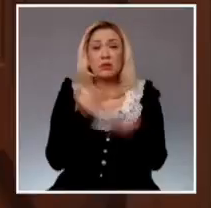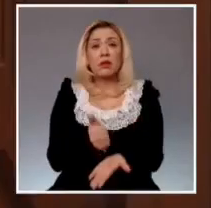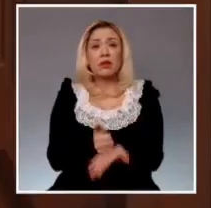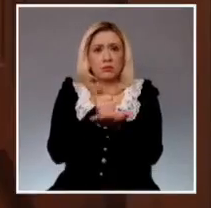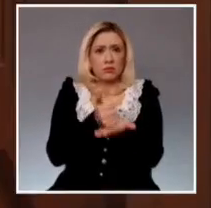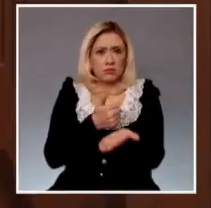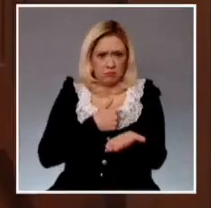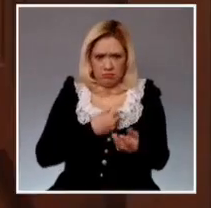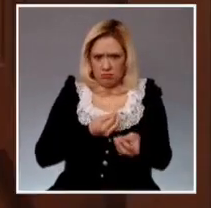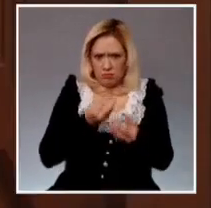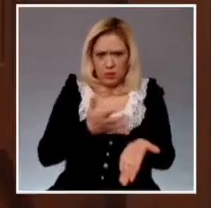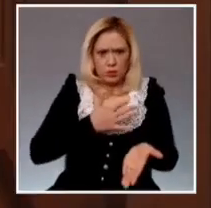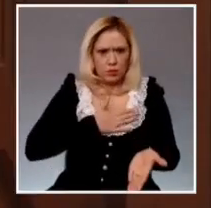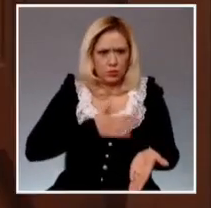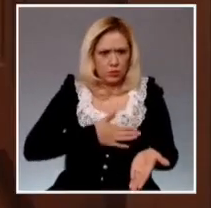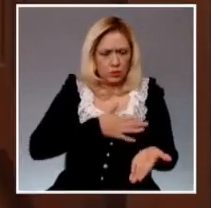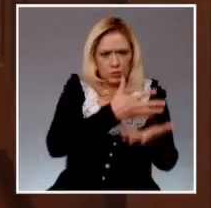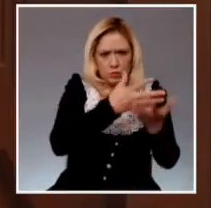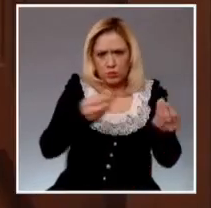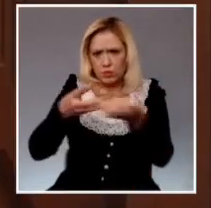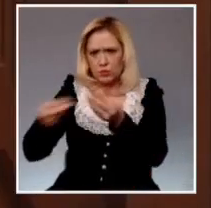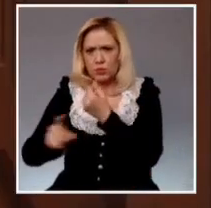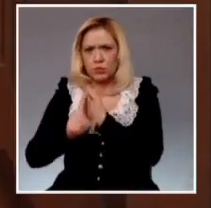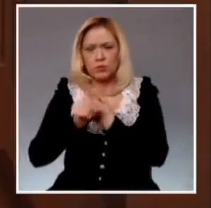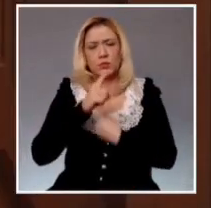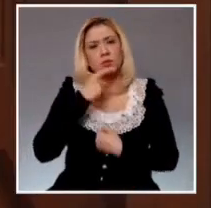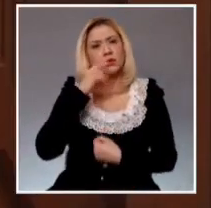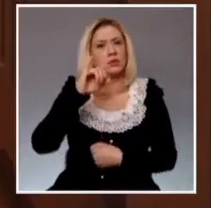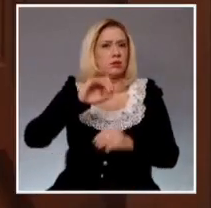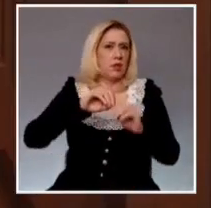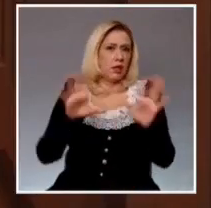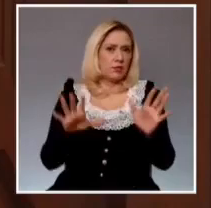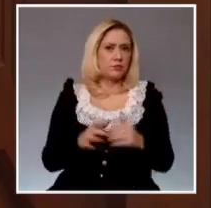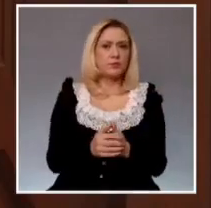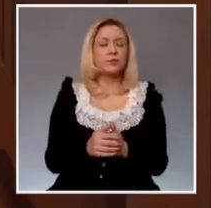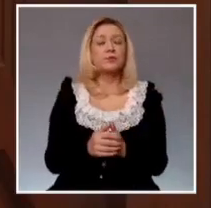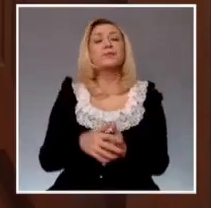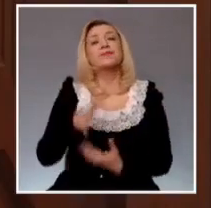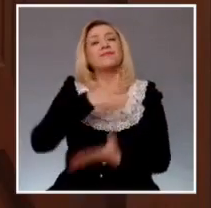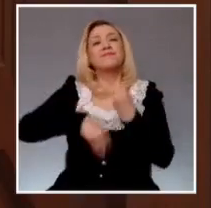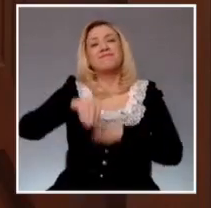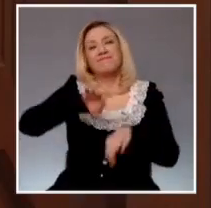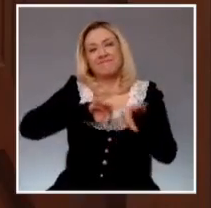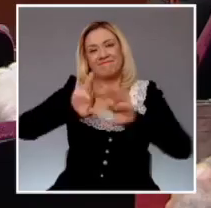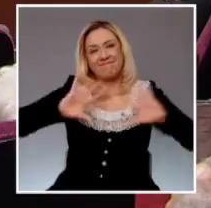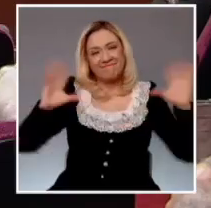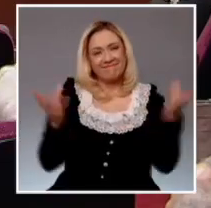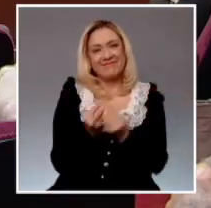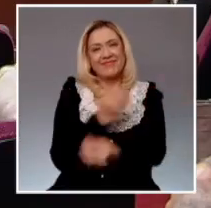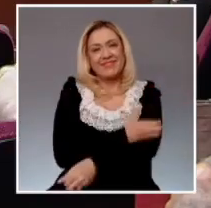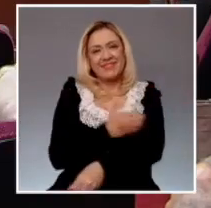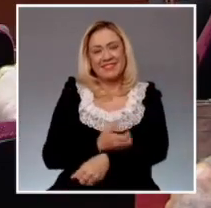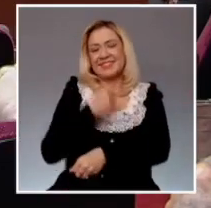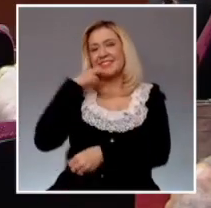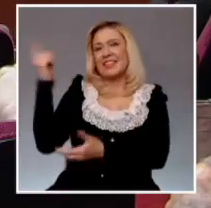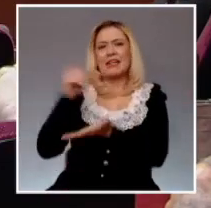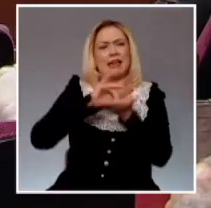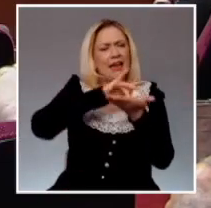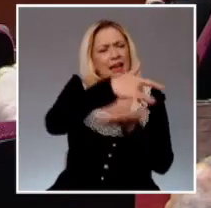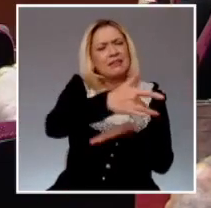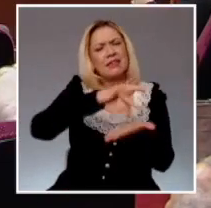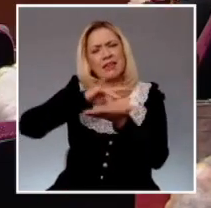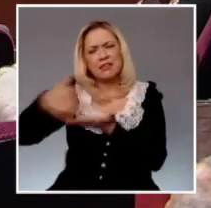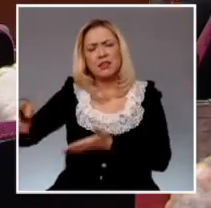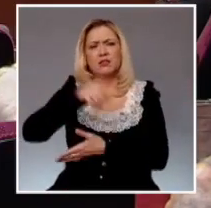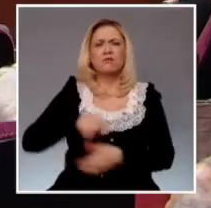a las y los trabajadores de la institución y a quienes, desde diversos sectores, se pronuncian por la defensa de la independencia